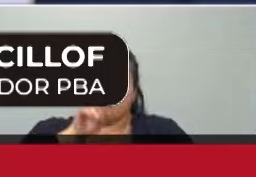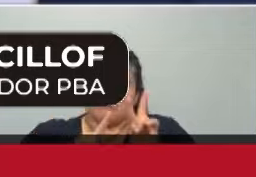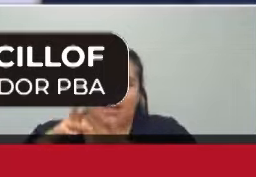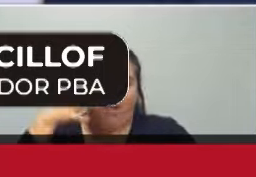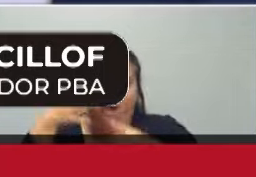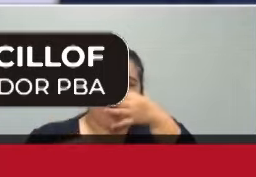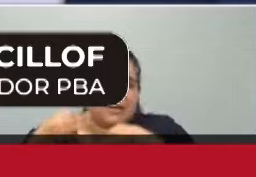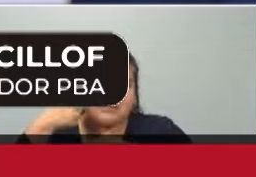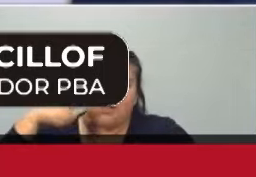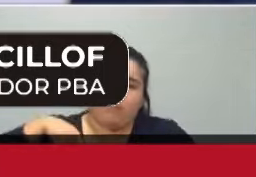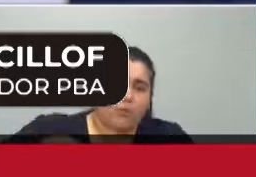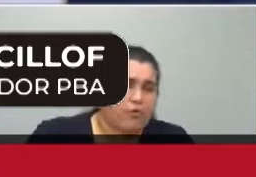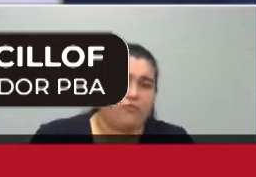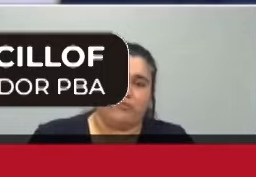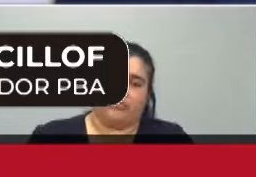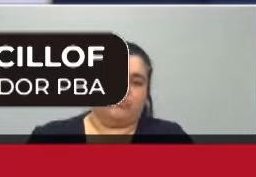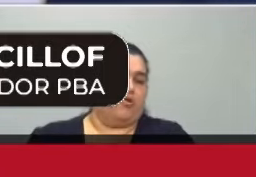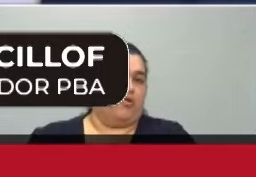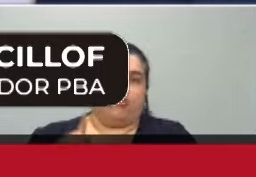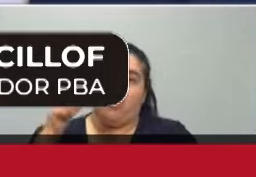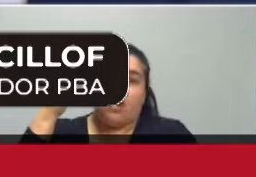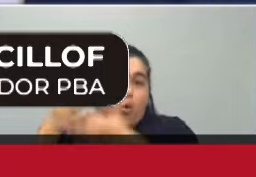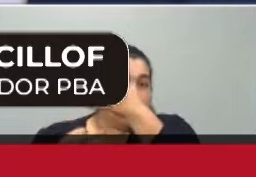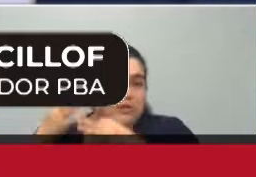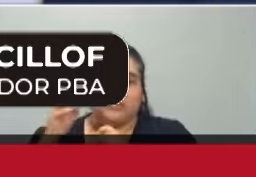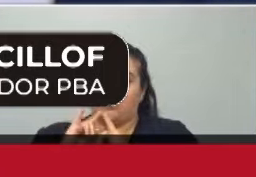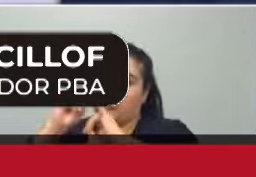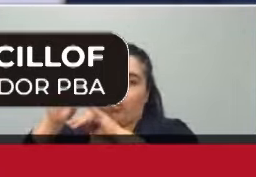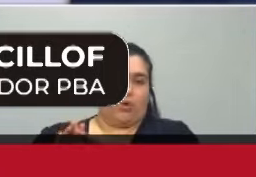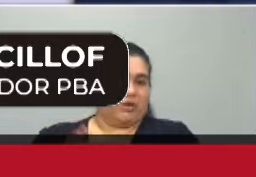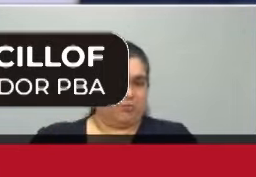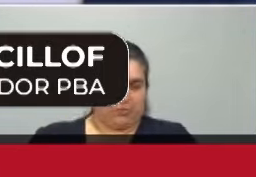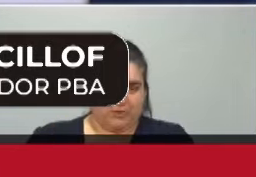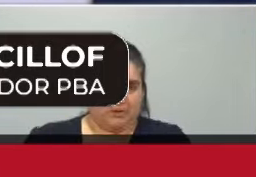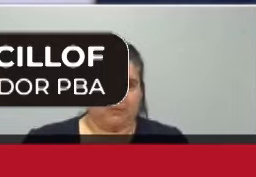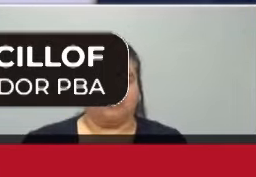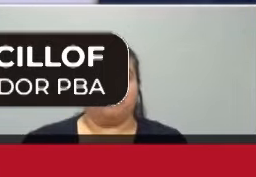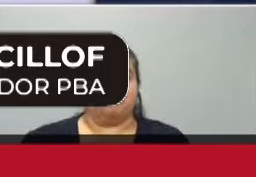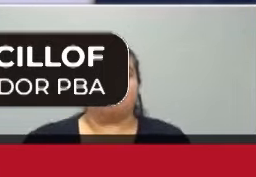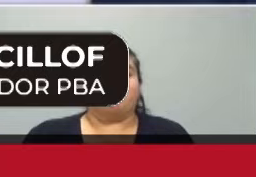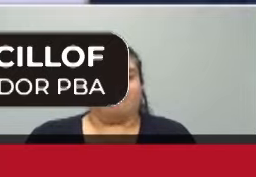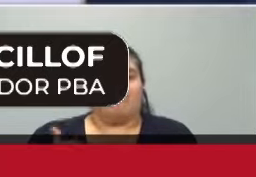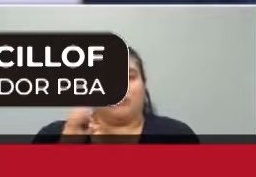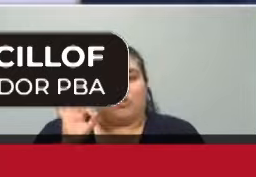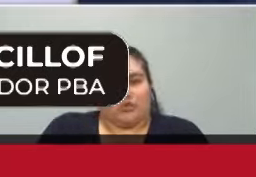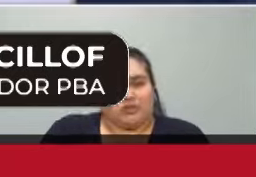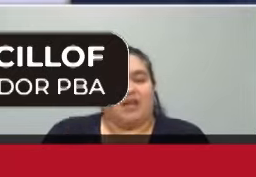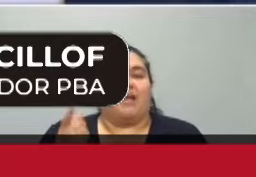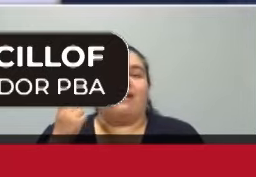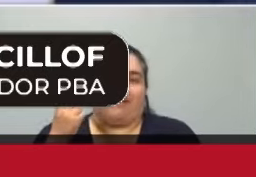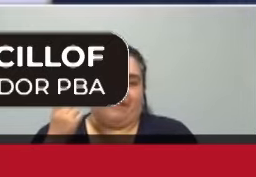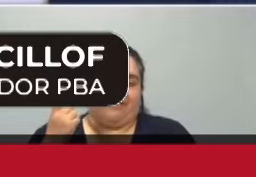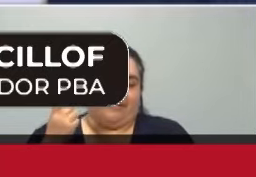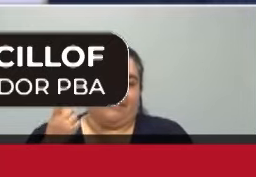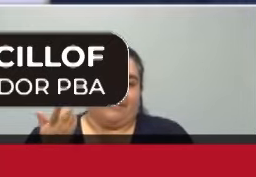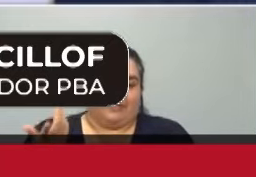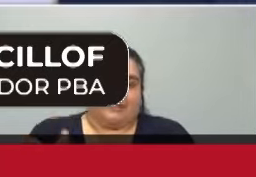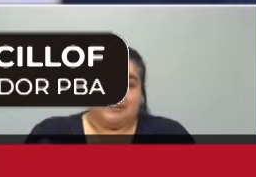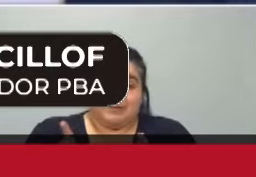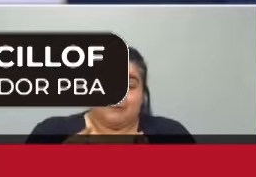fondo la justicia de estos reclamos, que, como digo, no tengo ninguna duda que ha incurrido en